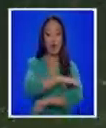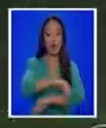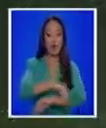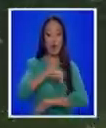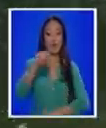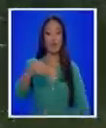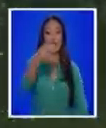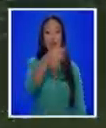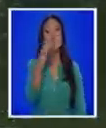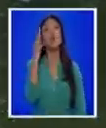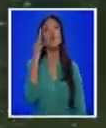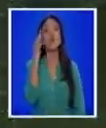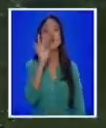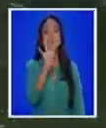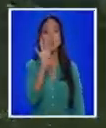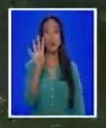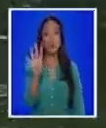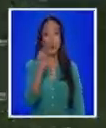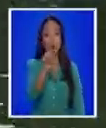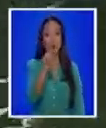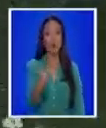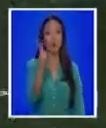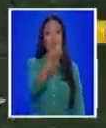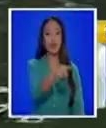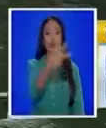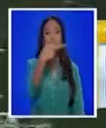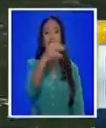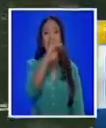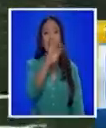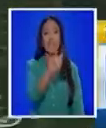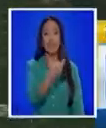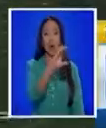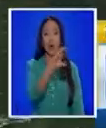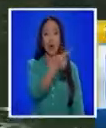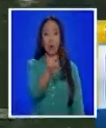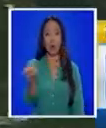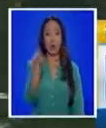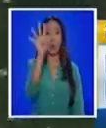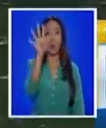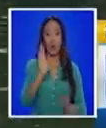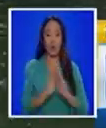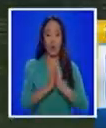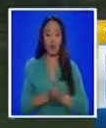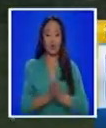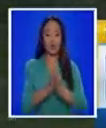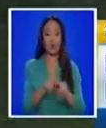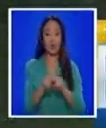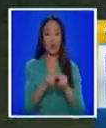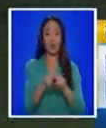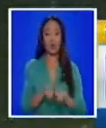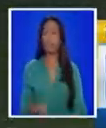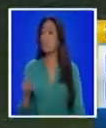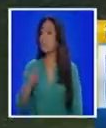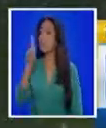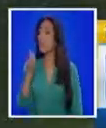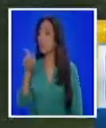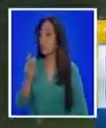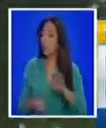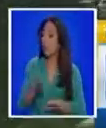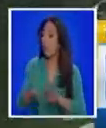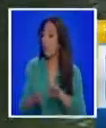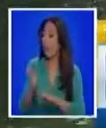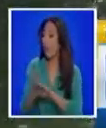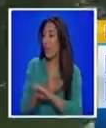el 54. Chiriaco, 38. Están los cuatro botes listos para competir. ¿Qué dice la chapa de Tres Familias? ¿Se ha pedaleado alguna